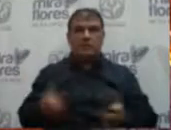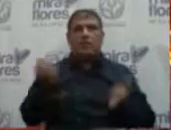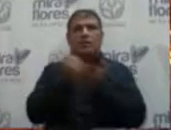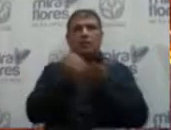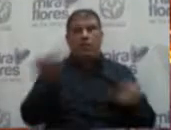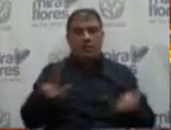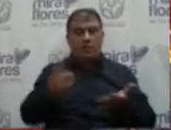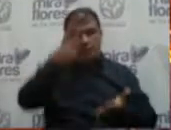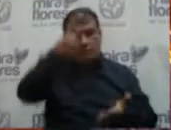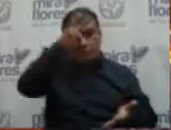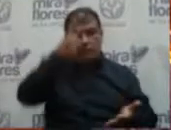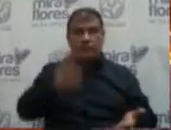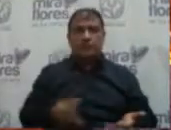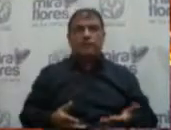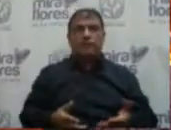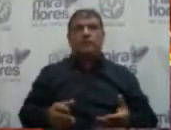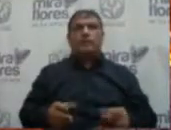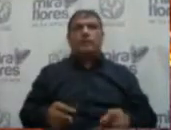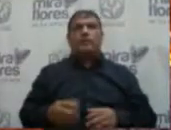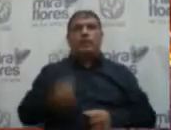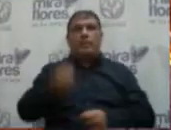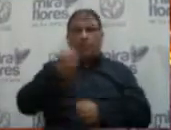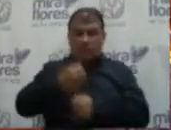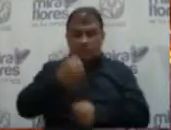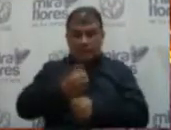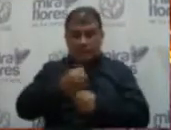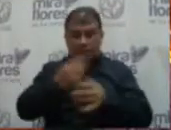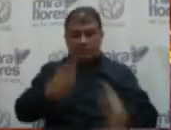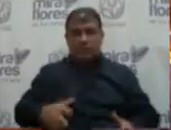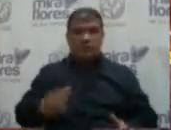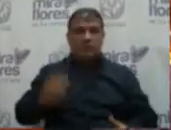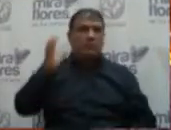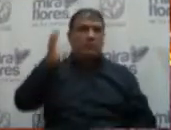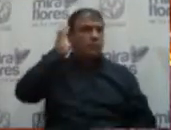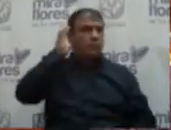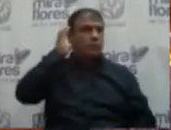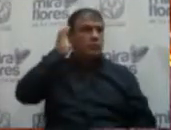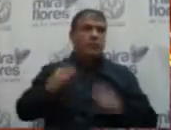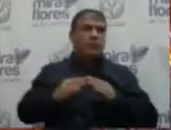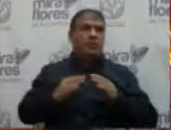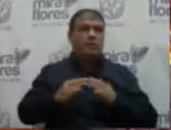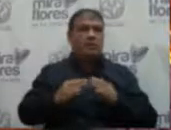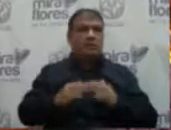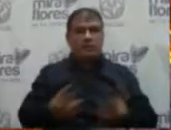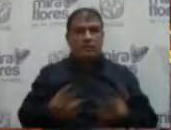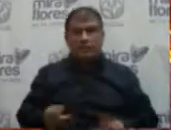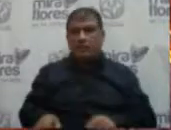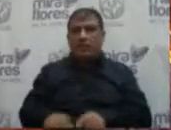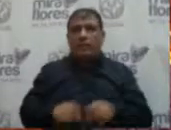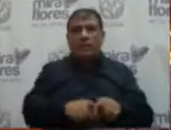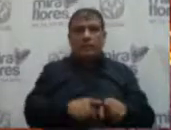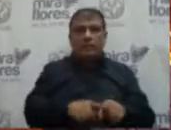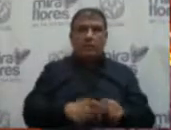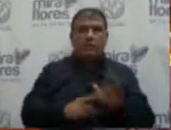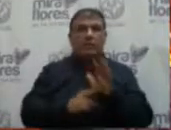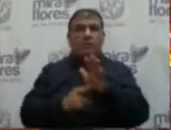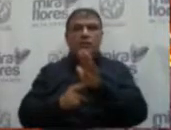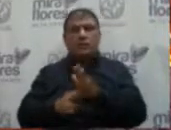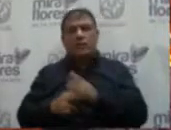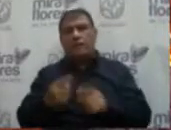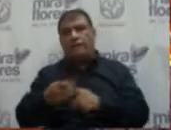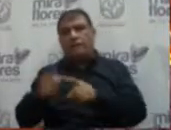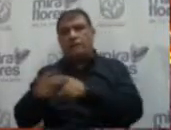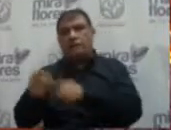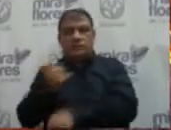Perú, señores funcionarios de la Municipalidad de Miraflores, señores representantes de instituciones